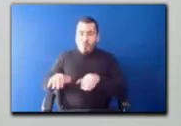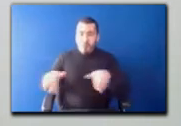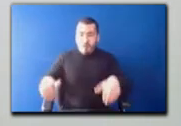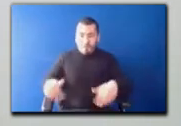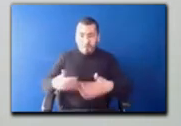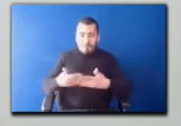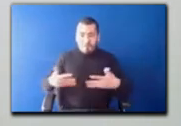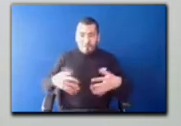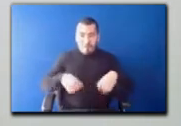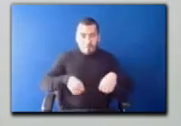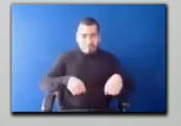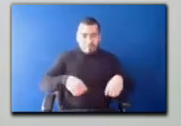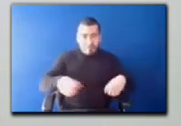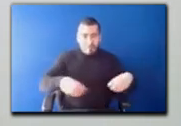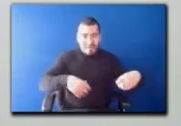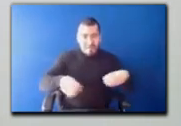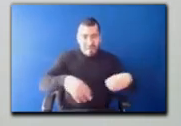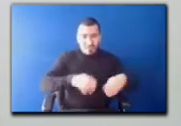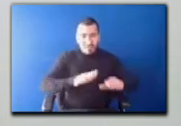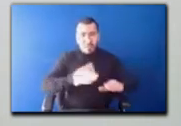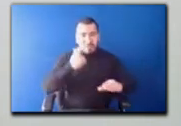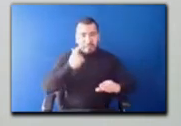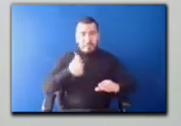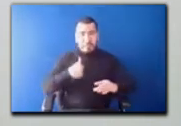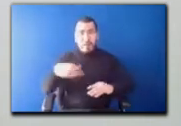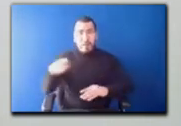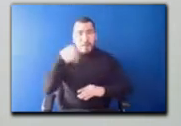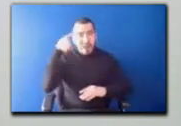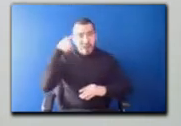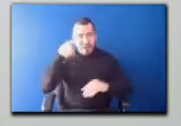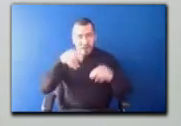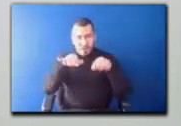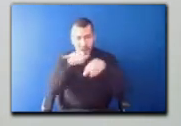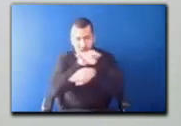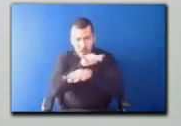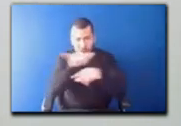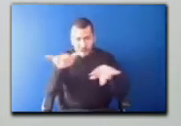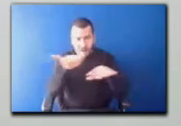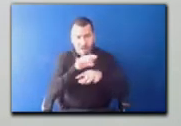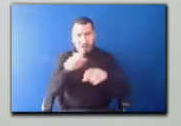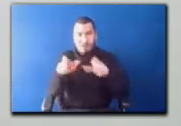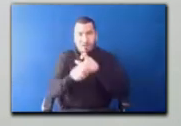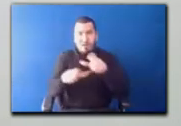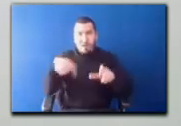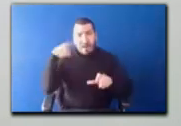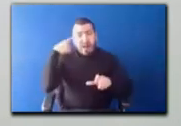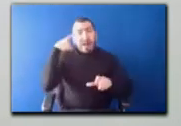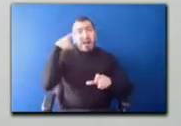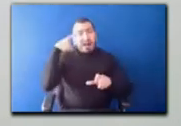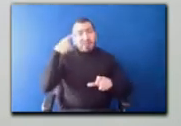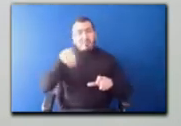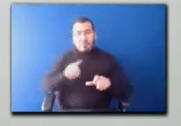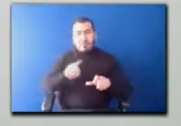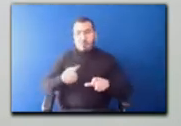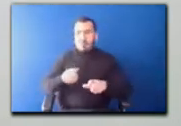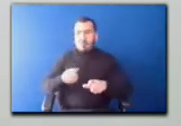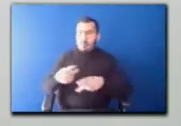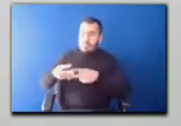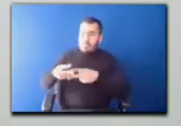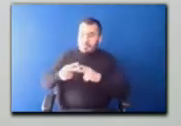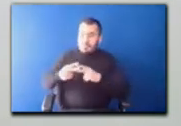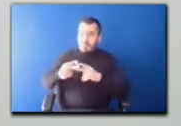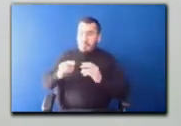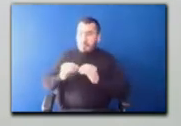puede pasar es que hagan creer a las personas que para lograr obtener un beneficio, como es un crédito u otro